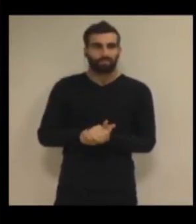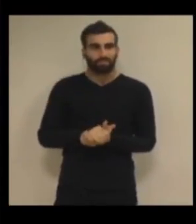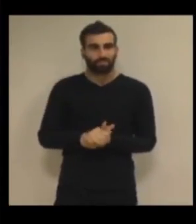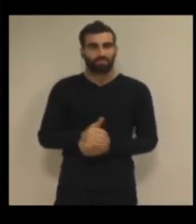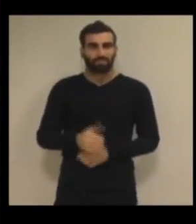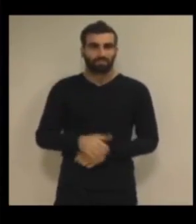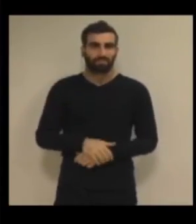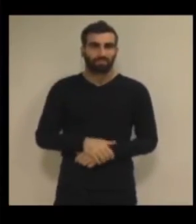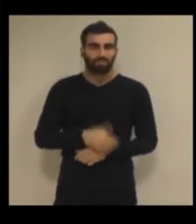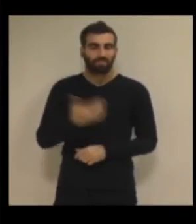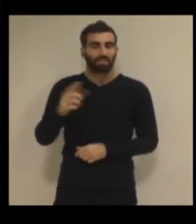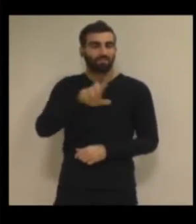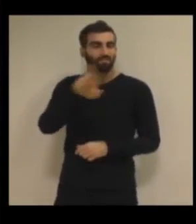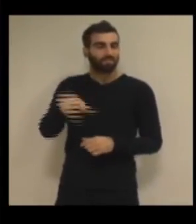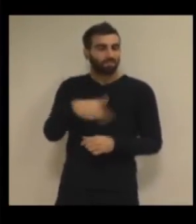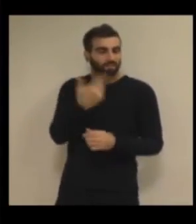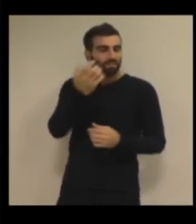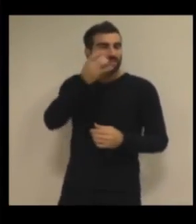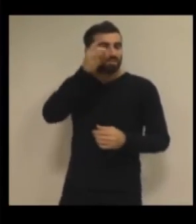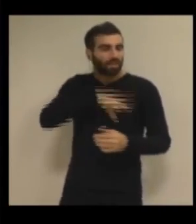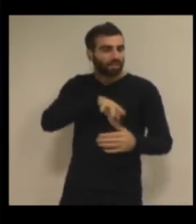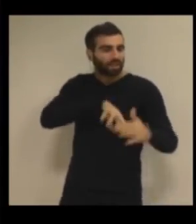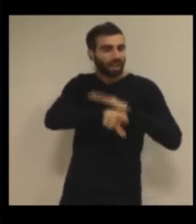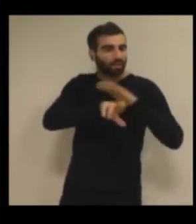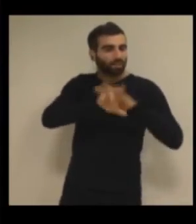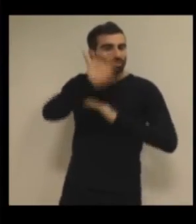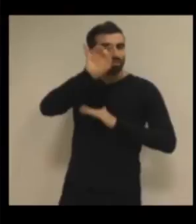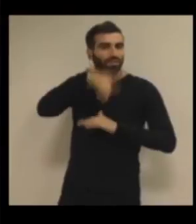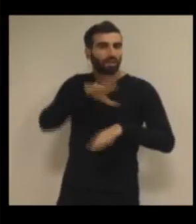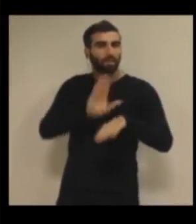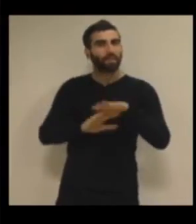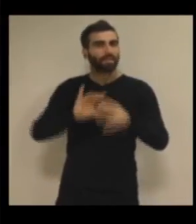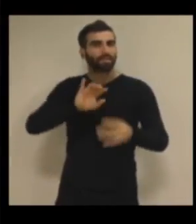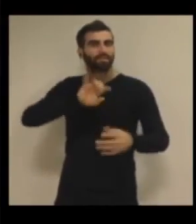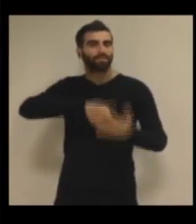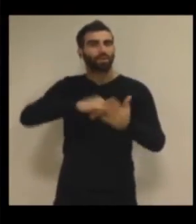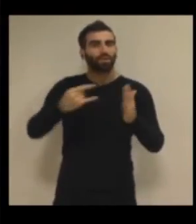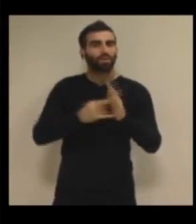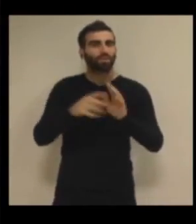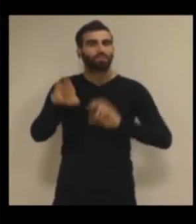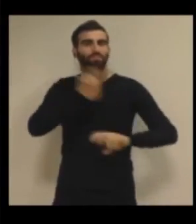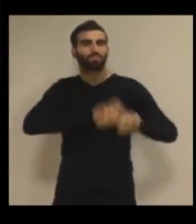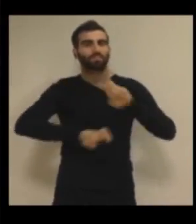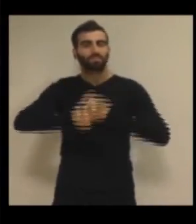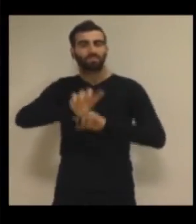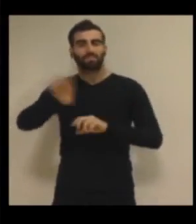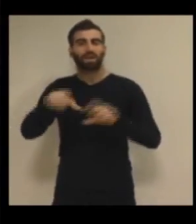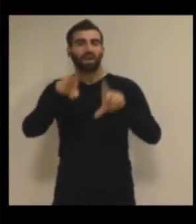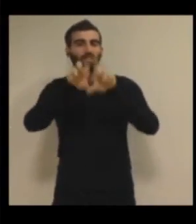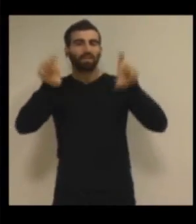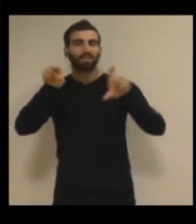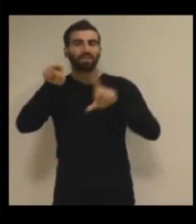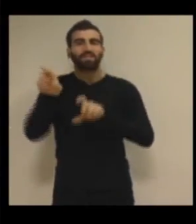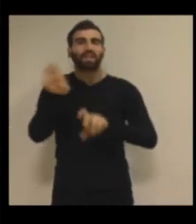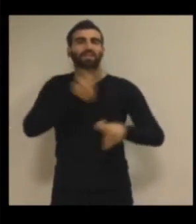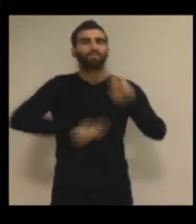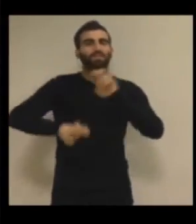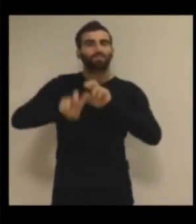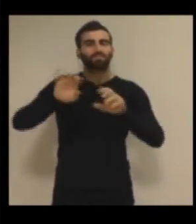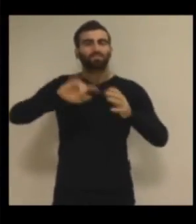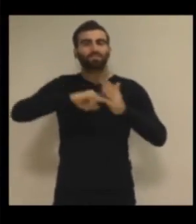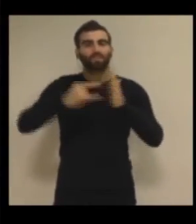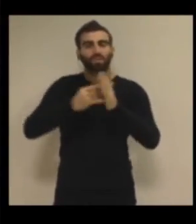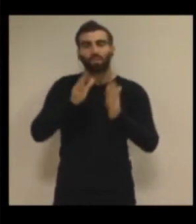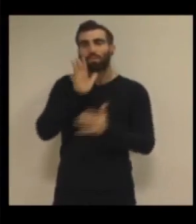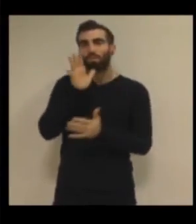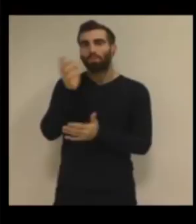tiene recursos humanos para poderlo hacer? ¿Por qué no lo hace esa empresa? ¿Por qué no lo hace esa fundación?